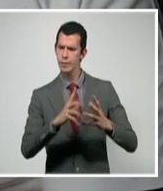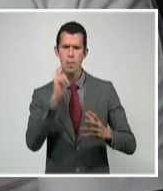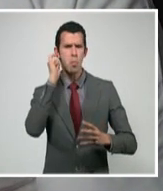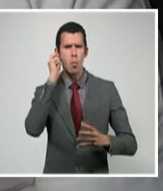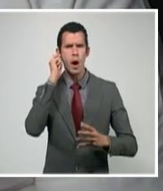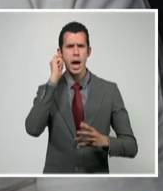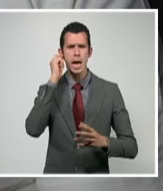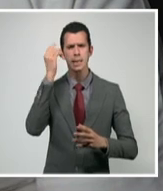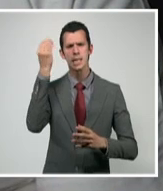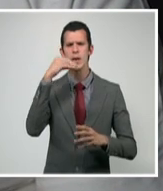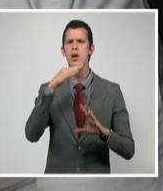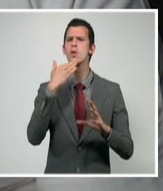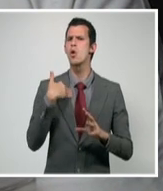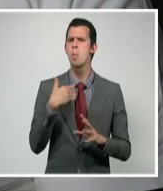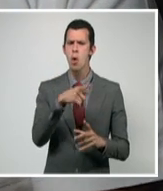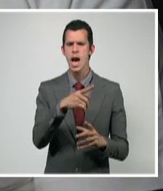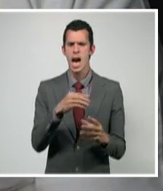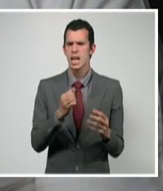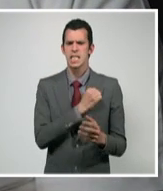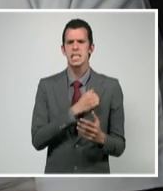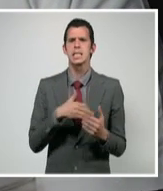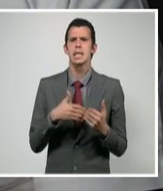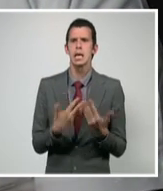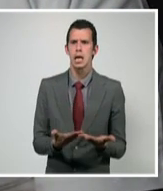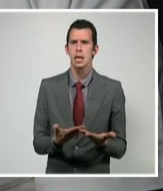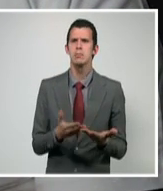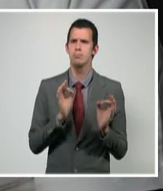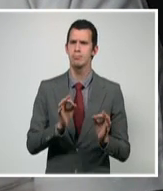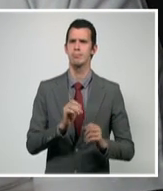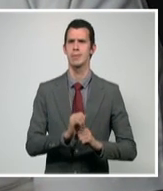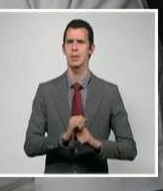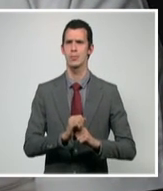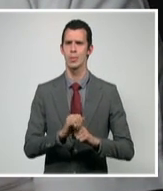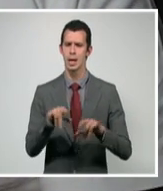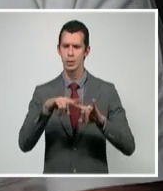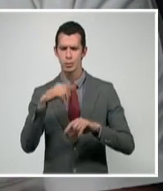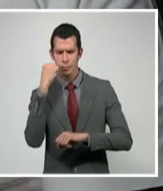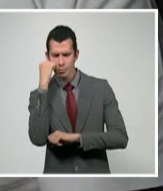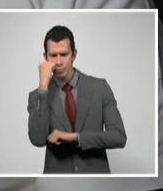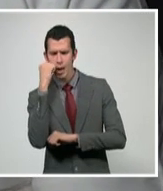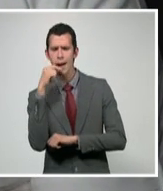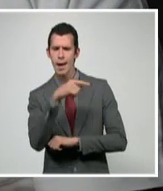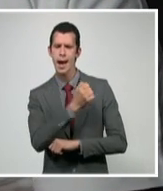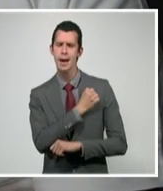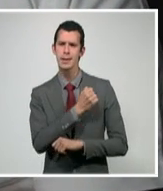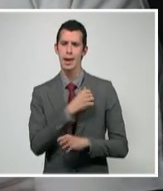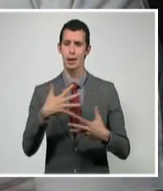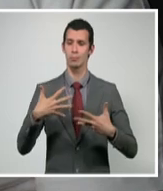que básicamente el interés fundamental que ella tiene es ser reconocida, ser famosa en el mundo entero a través de sus acciones